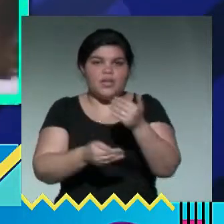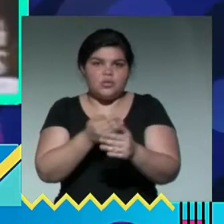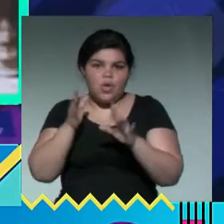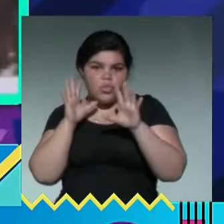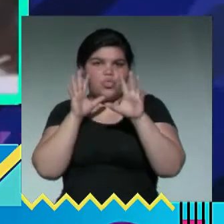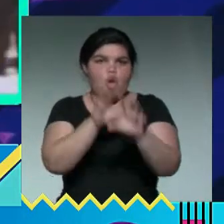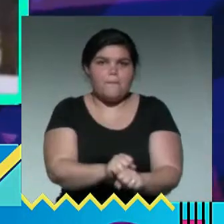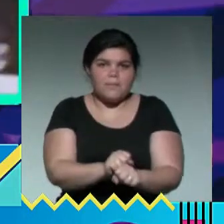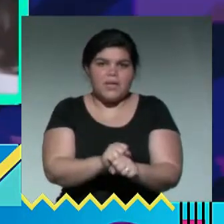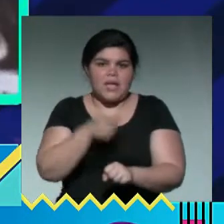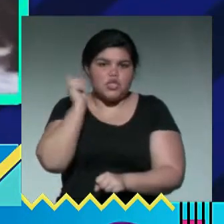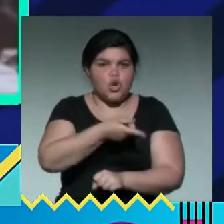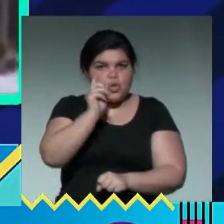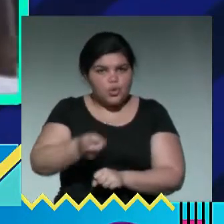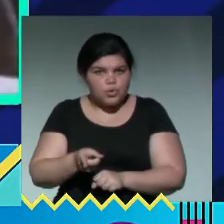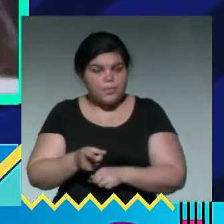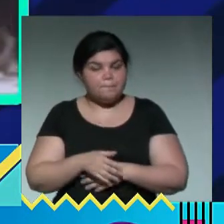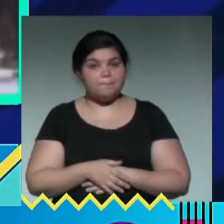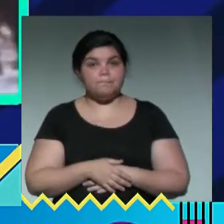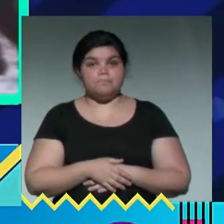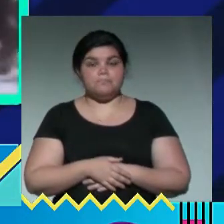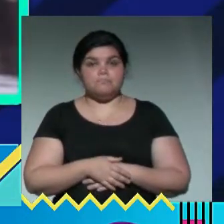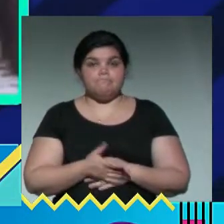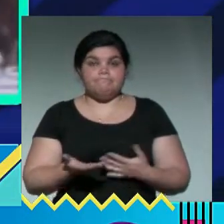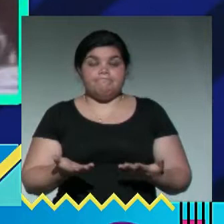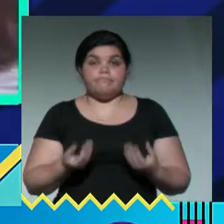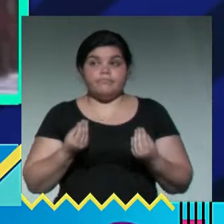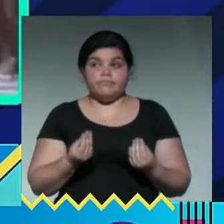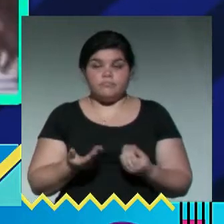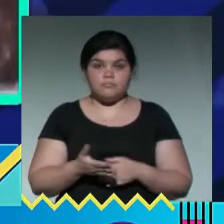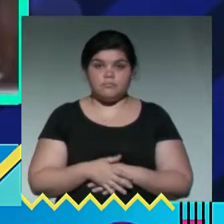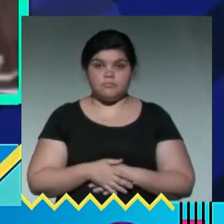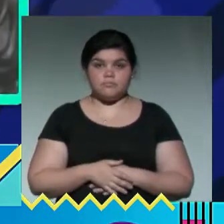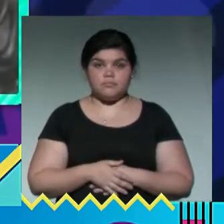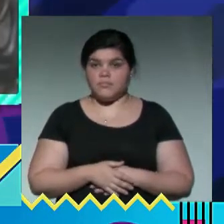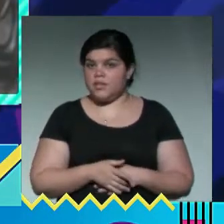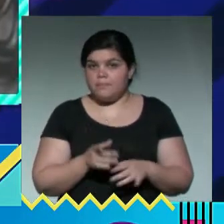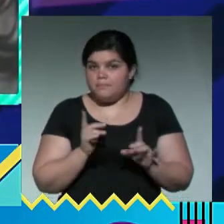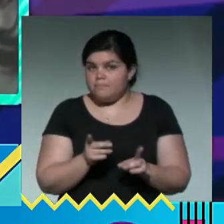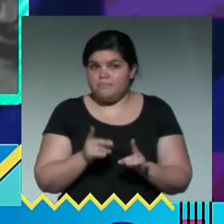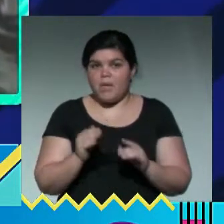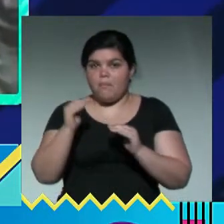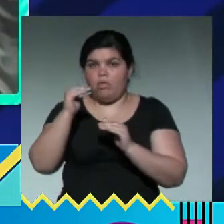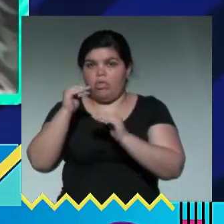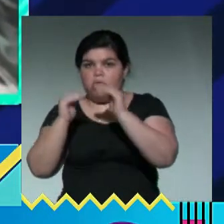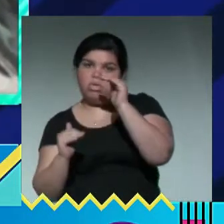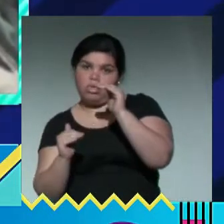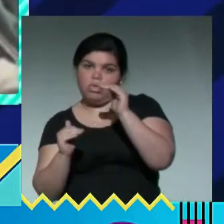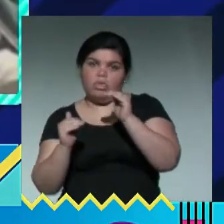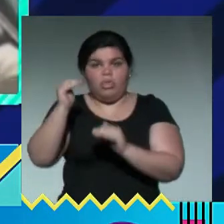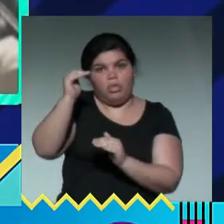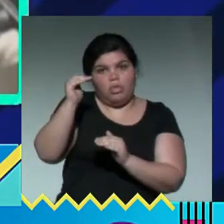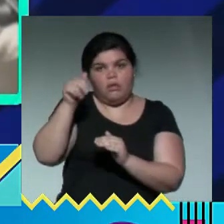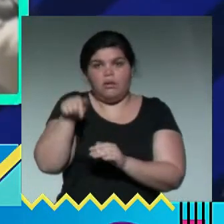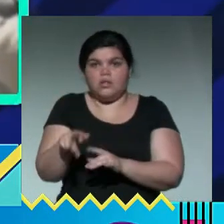todos esos grupos. De modo que aún así, aún con esa simetría, aún con ese,